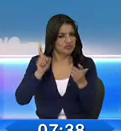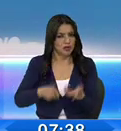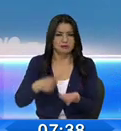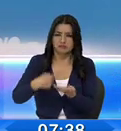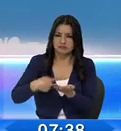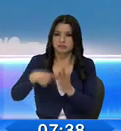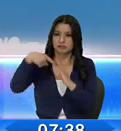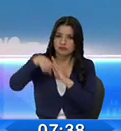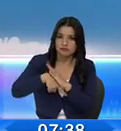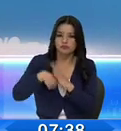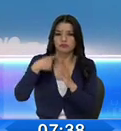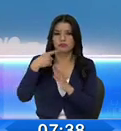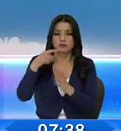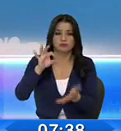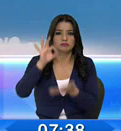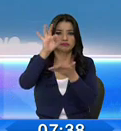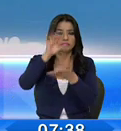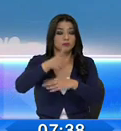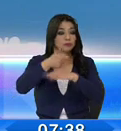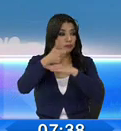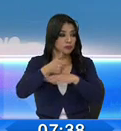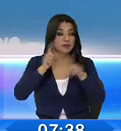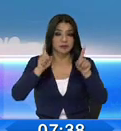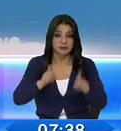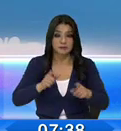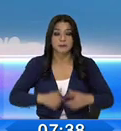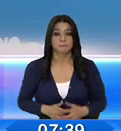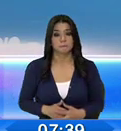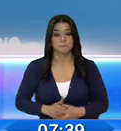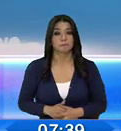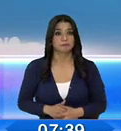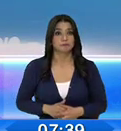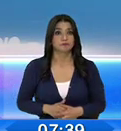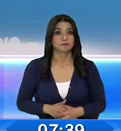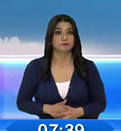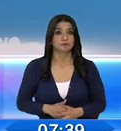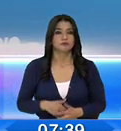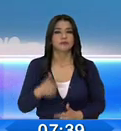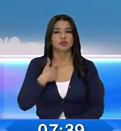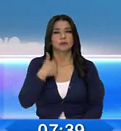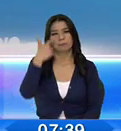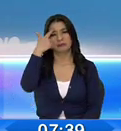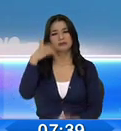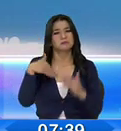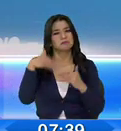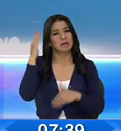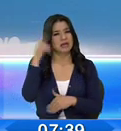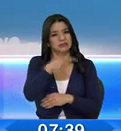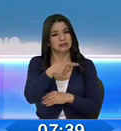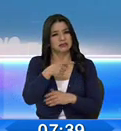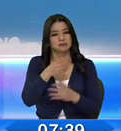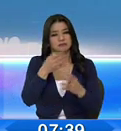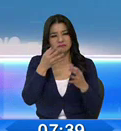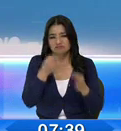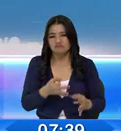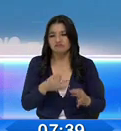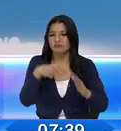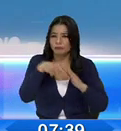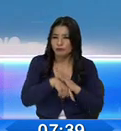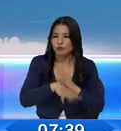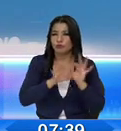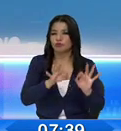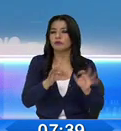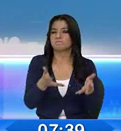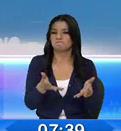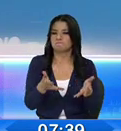el tema de la designación de autoridades porque me parece que la discusión de fondo aún no se top y la discusión de